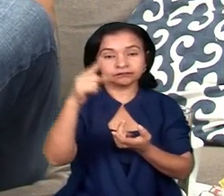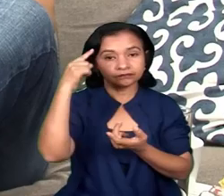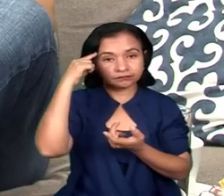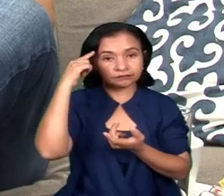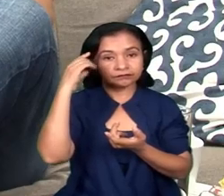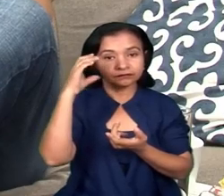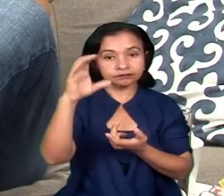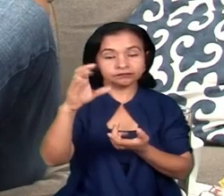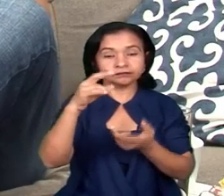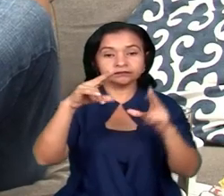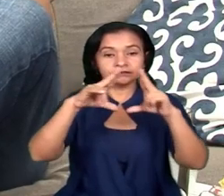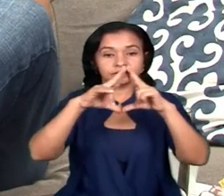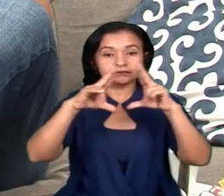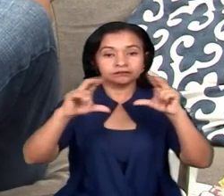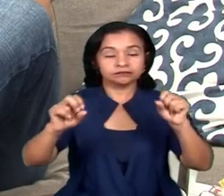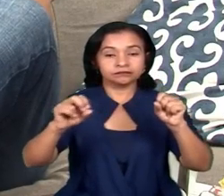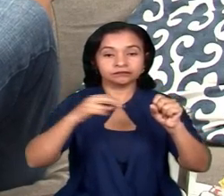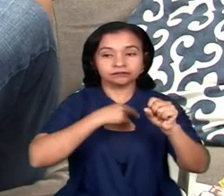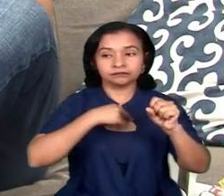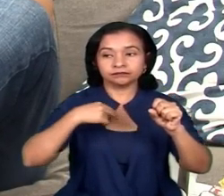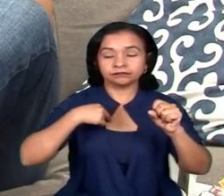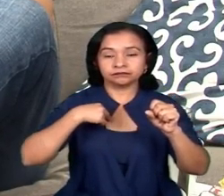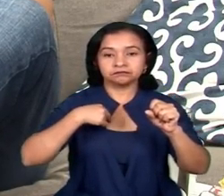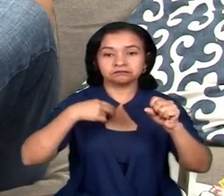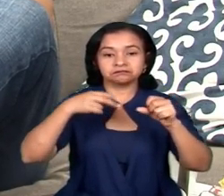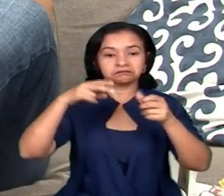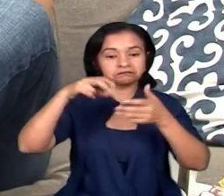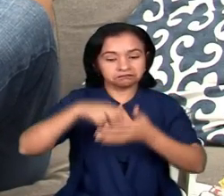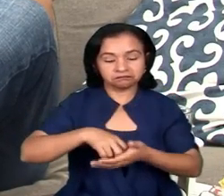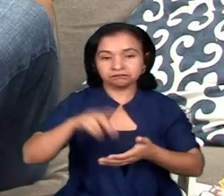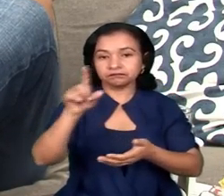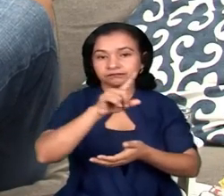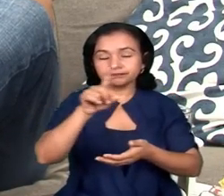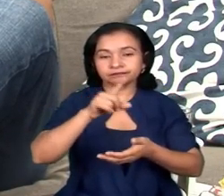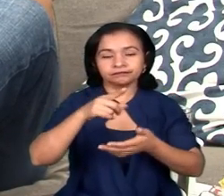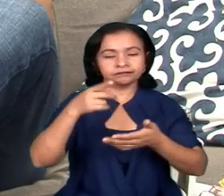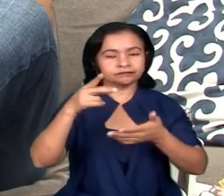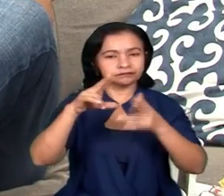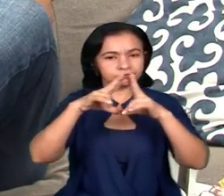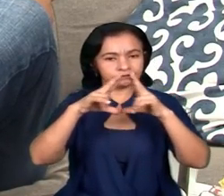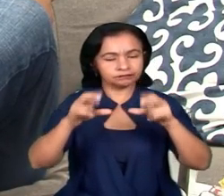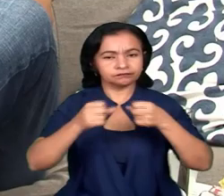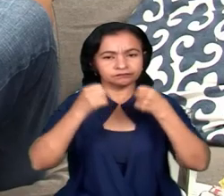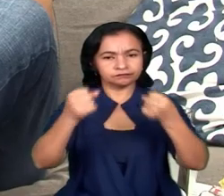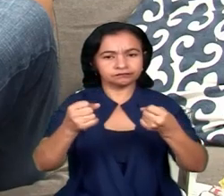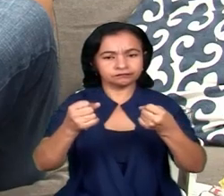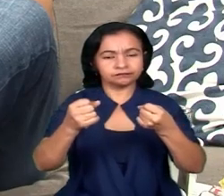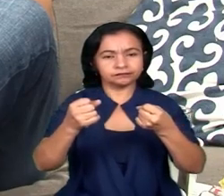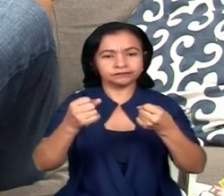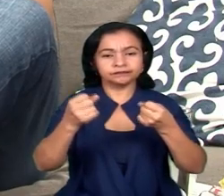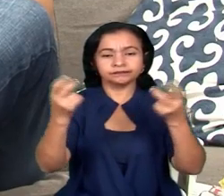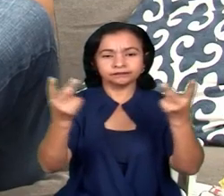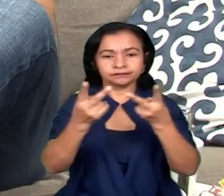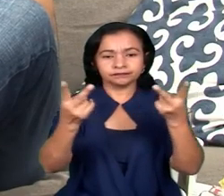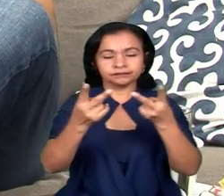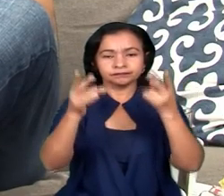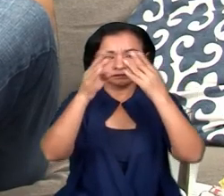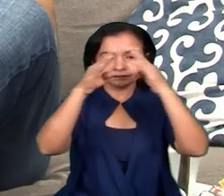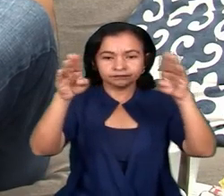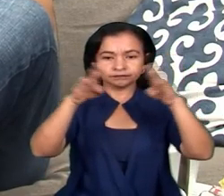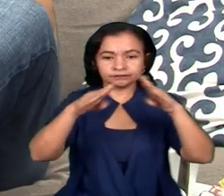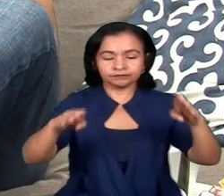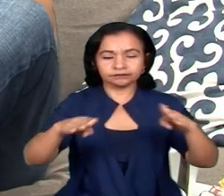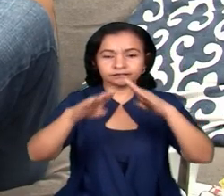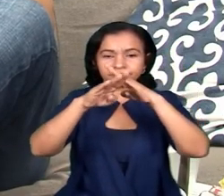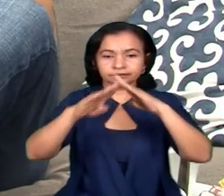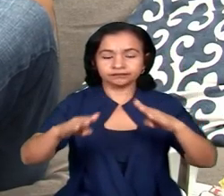aquí Nicaragua está postrada, Nicaragua está lista vigorosamente para vivir esta Navidad